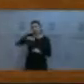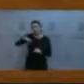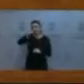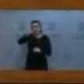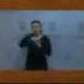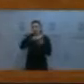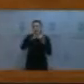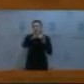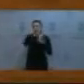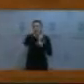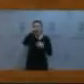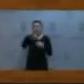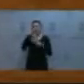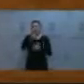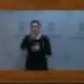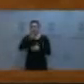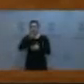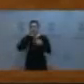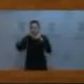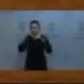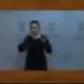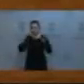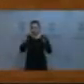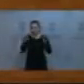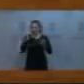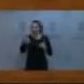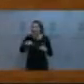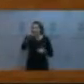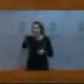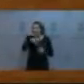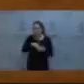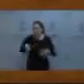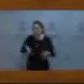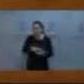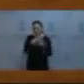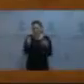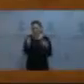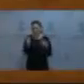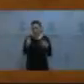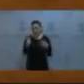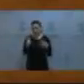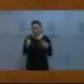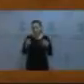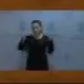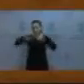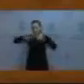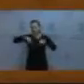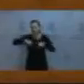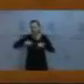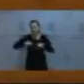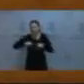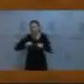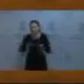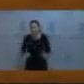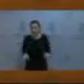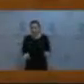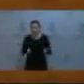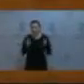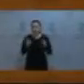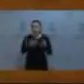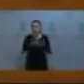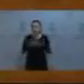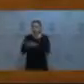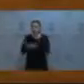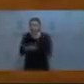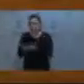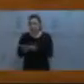2015-2025. No olvidemos que ya estamos en 2017 y el pacto murió hace meses. Propuestas que no siguen dejando